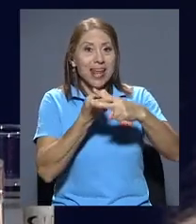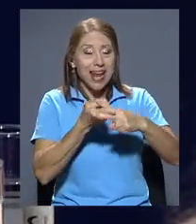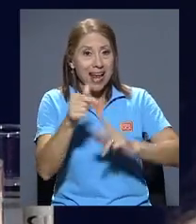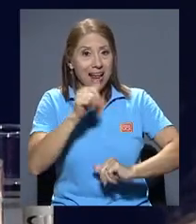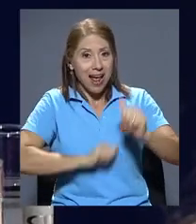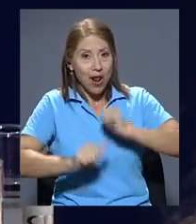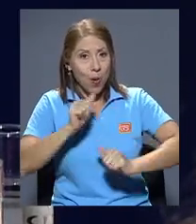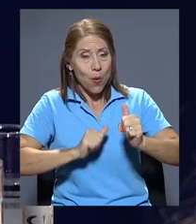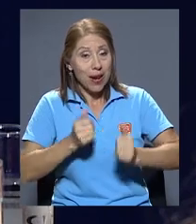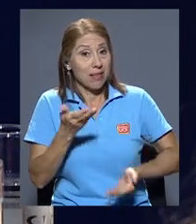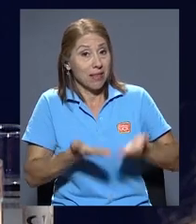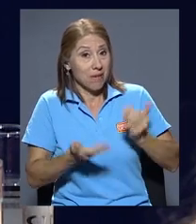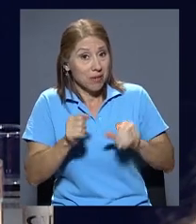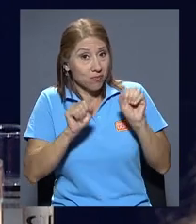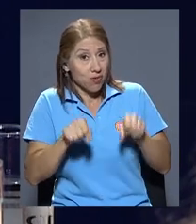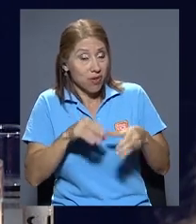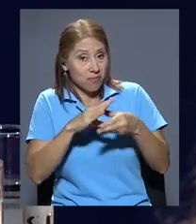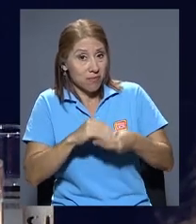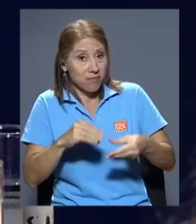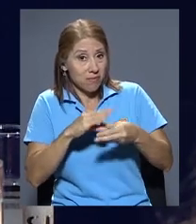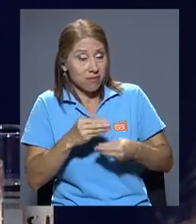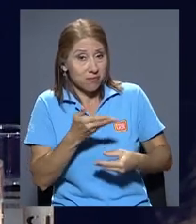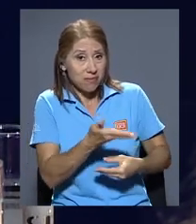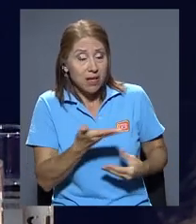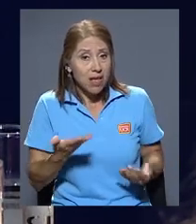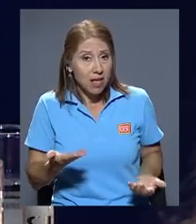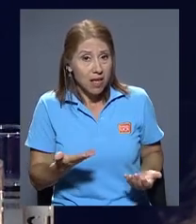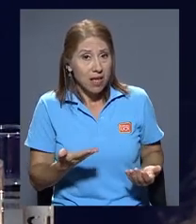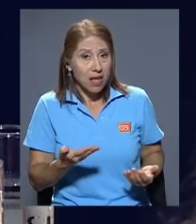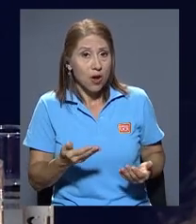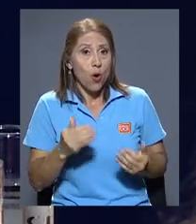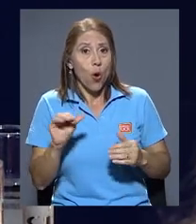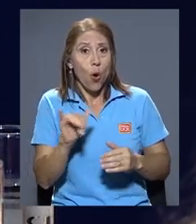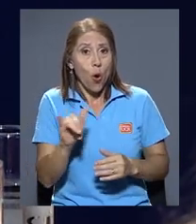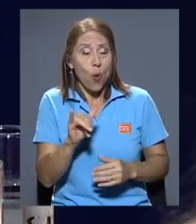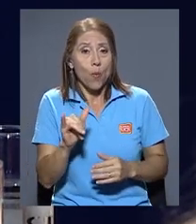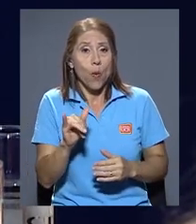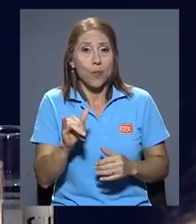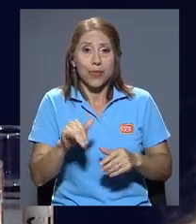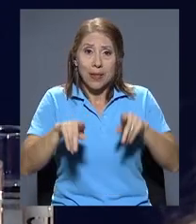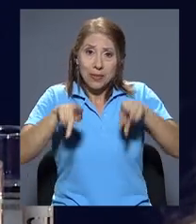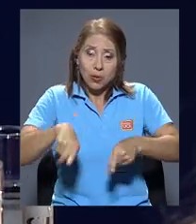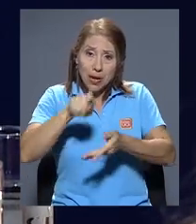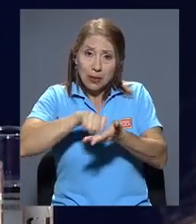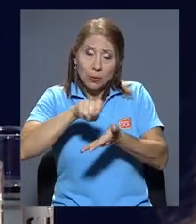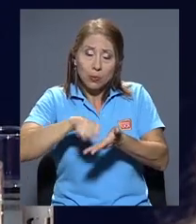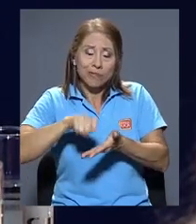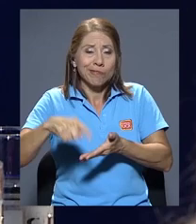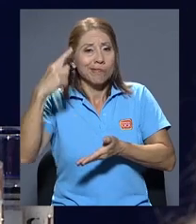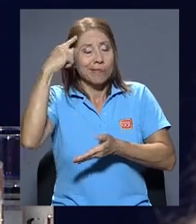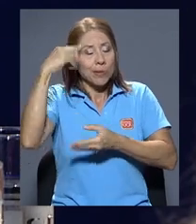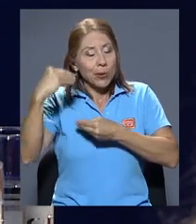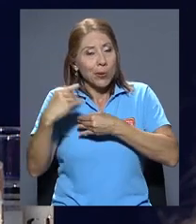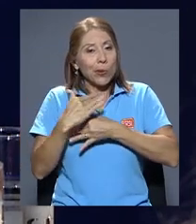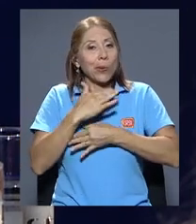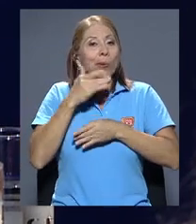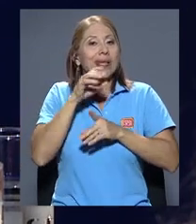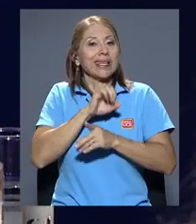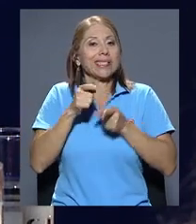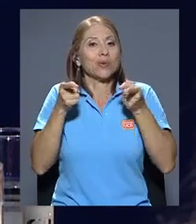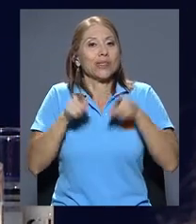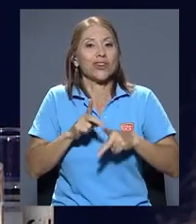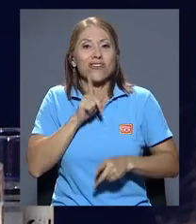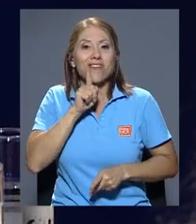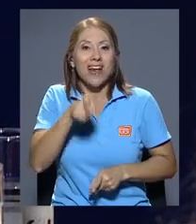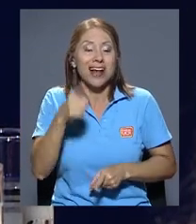vez si nos contás sobre cómo el dramaturgo, ¿verdad?, se inspira en hechos reales para escribir la